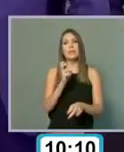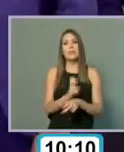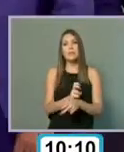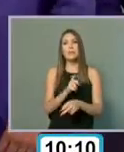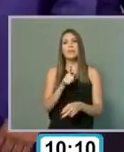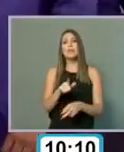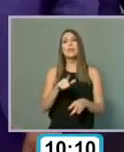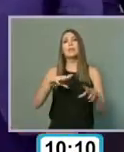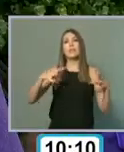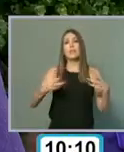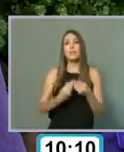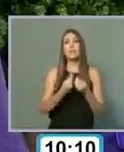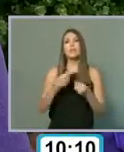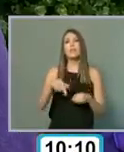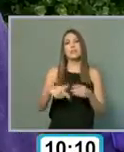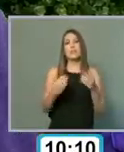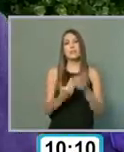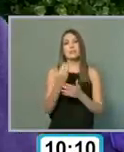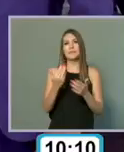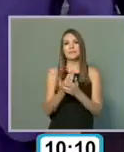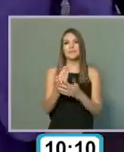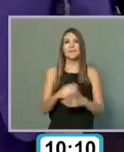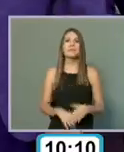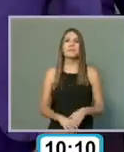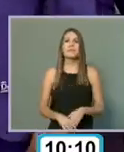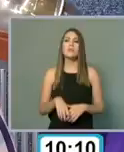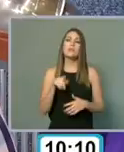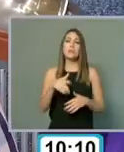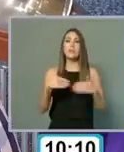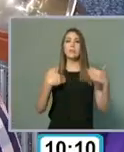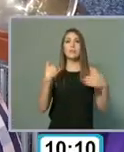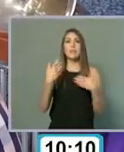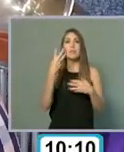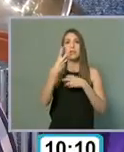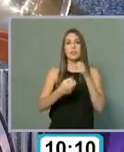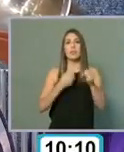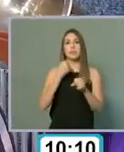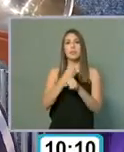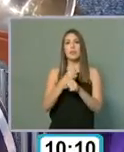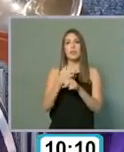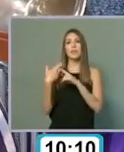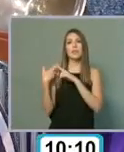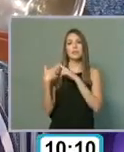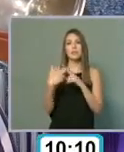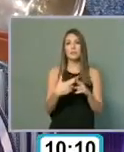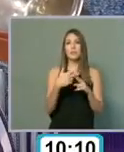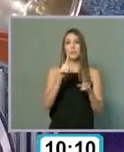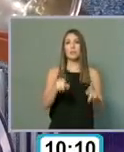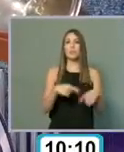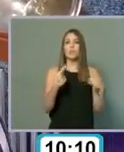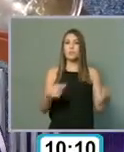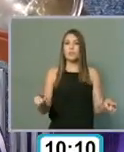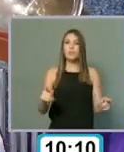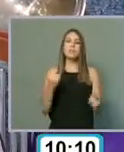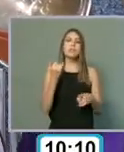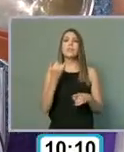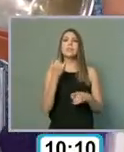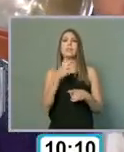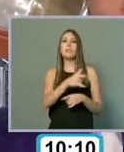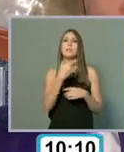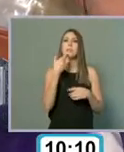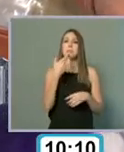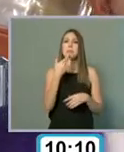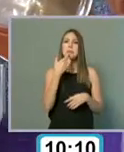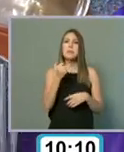aquí esta mañanita. Y bueno, ya están celebrando 3 años de trayectoria musical, les ha ido muy bien y consecutivamente han